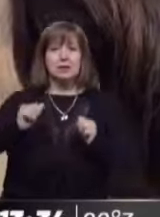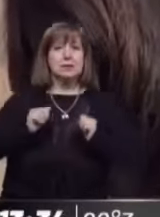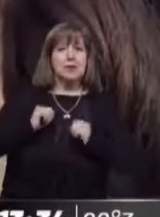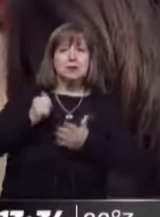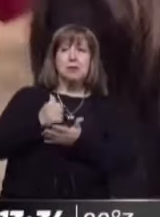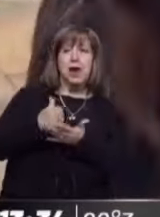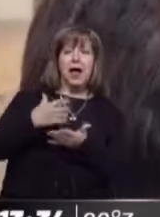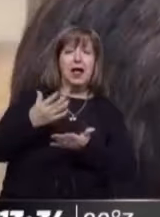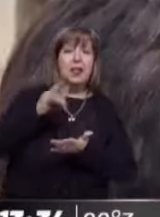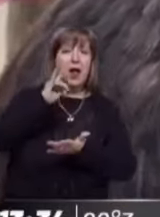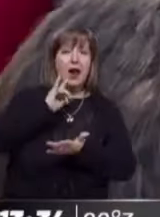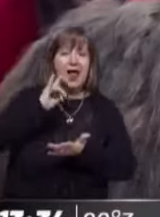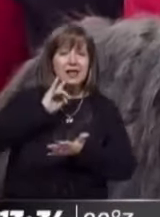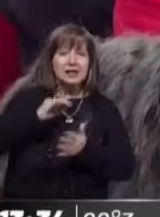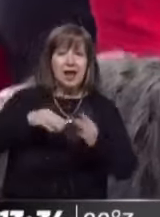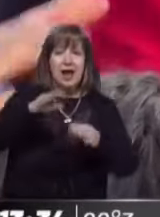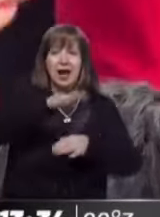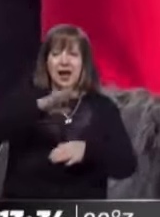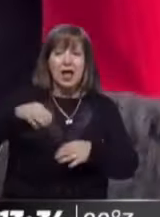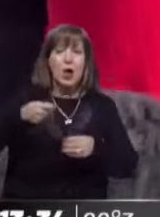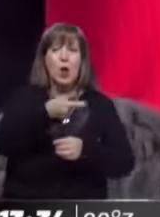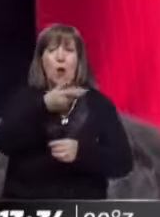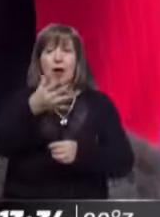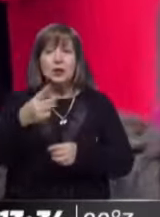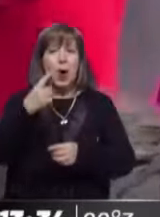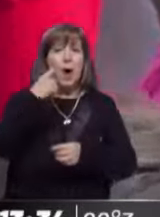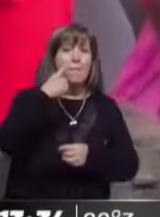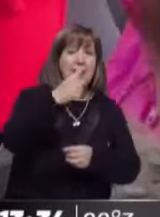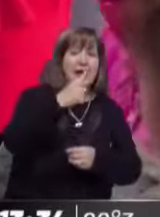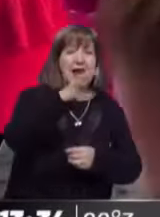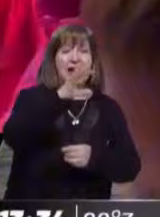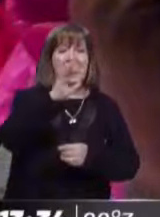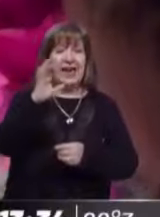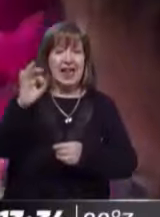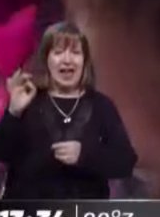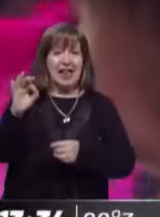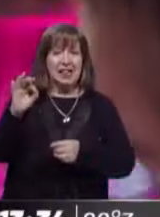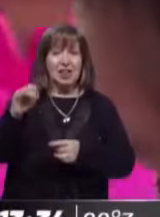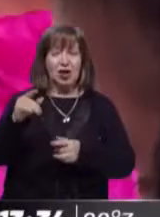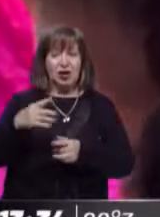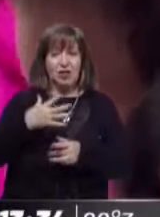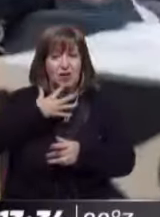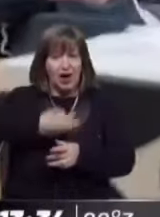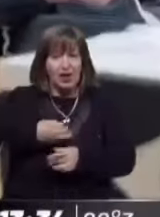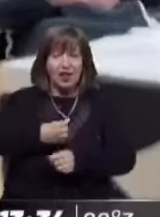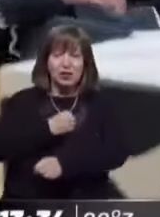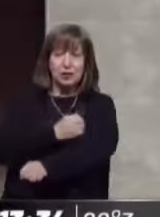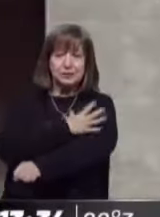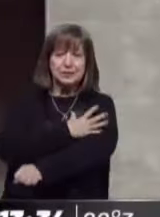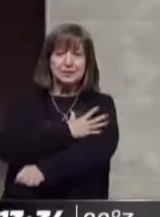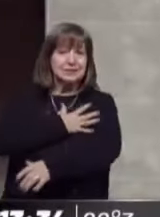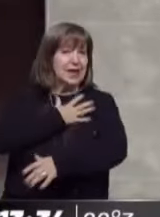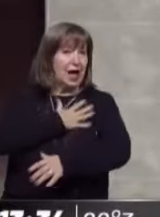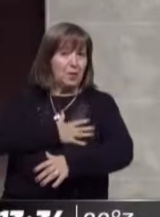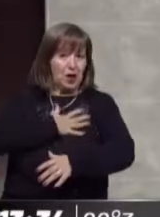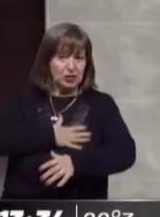que hoy le podamos entregar a más de 1.500, la verdad que nos emociona hasta el alma.